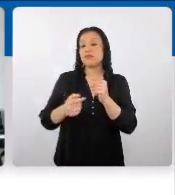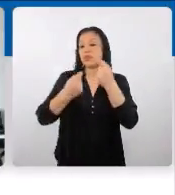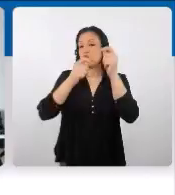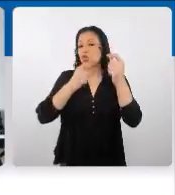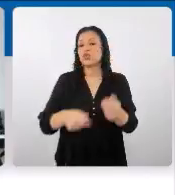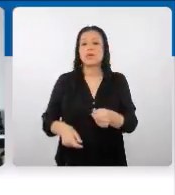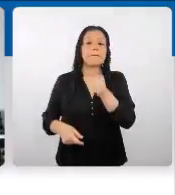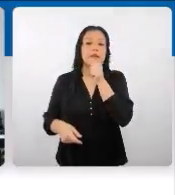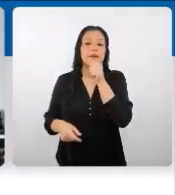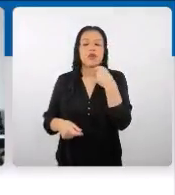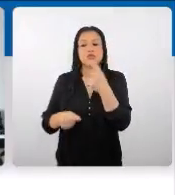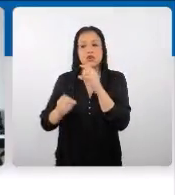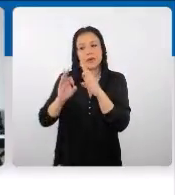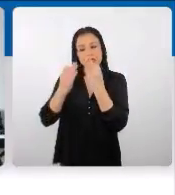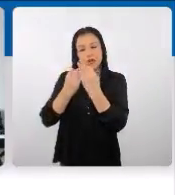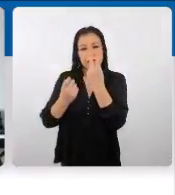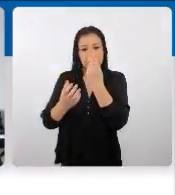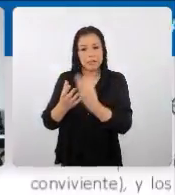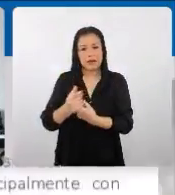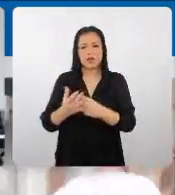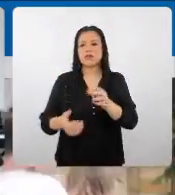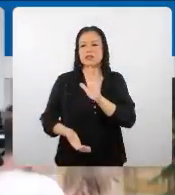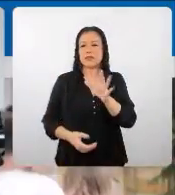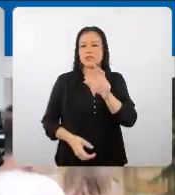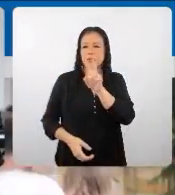solamente para ellos, en un 22%.